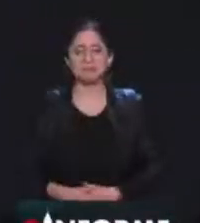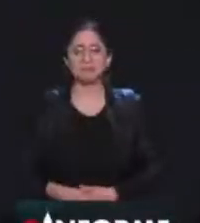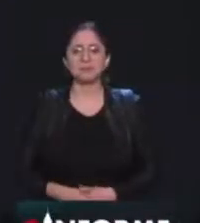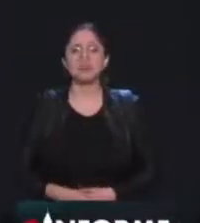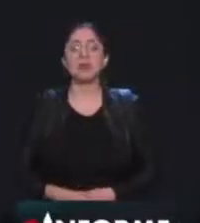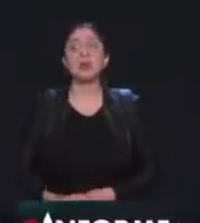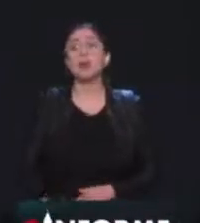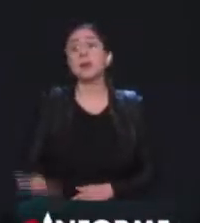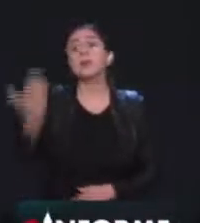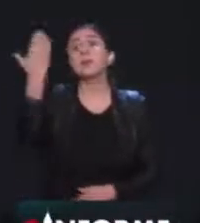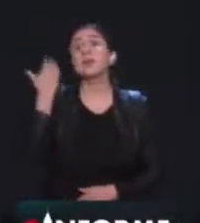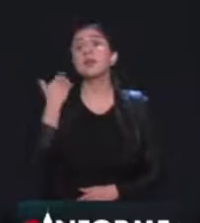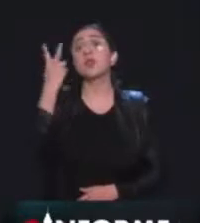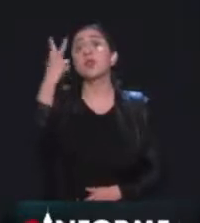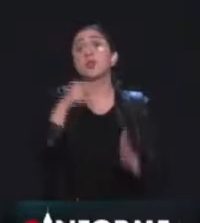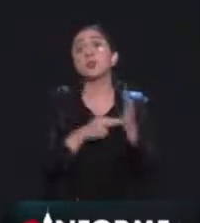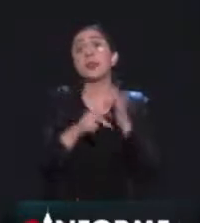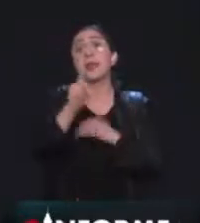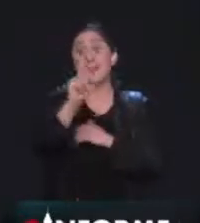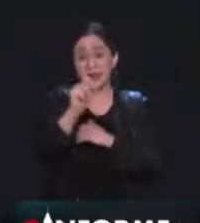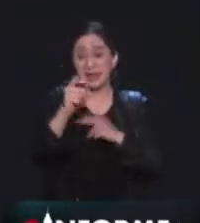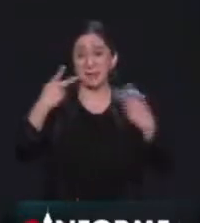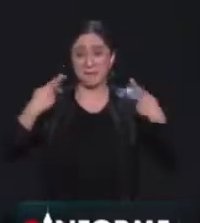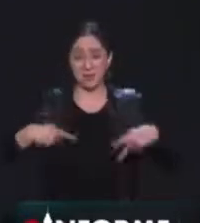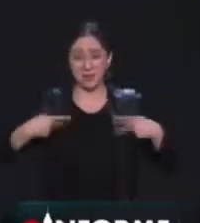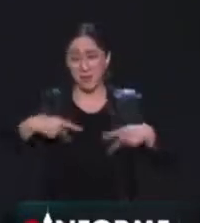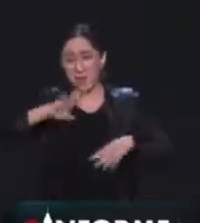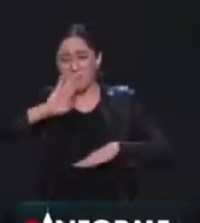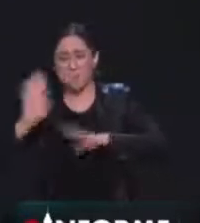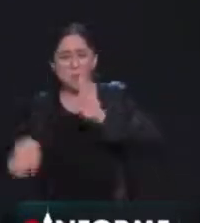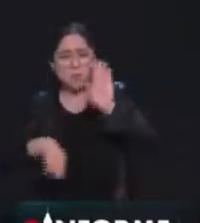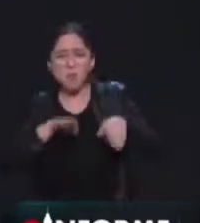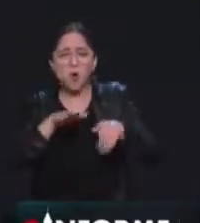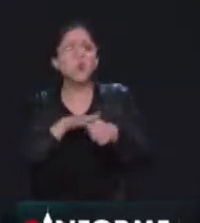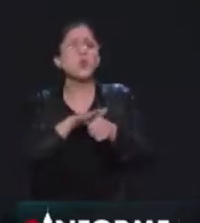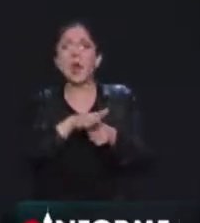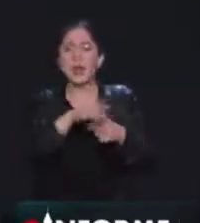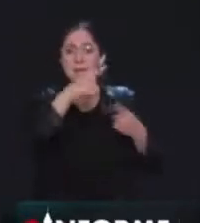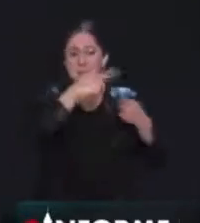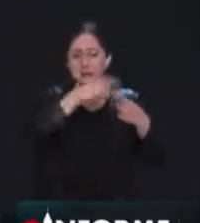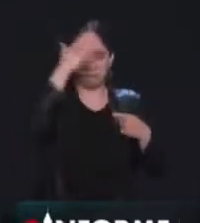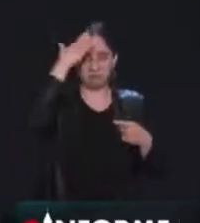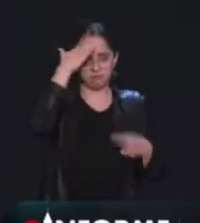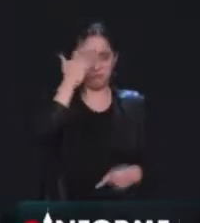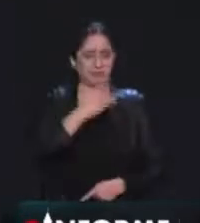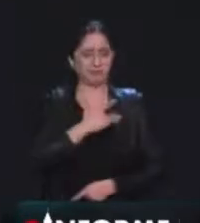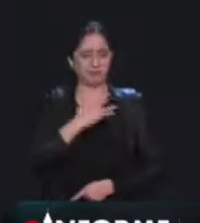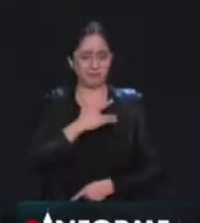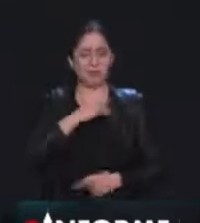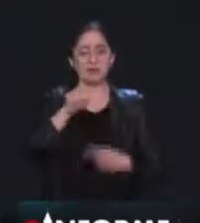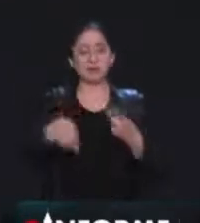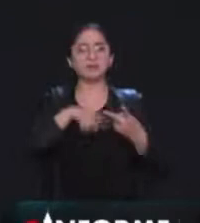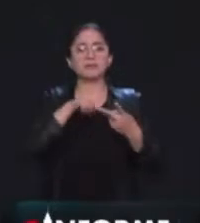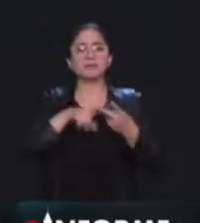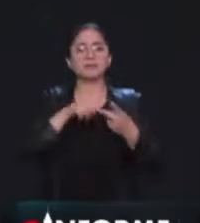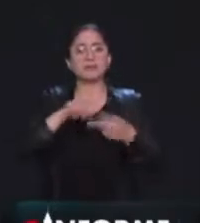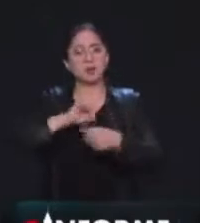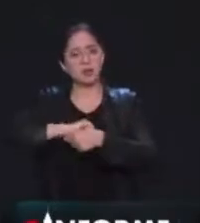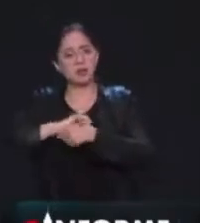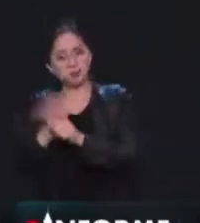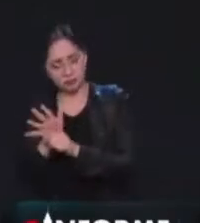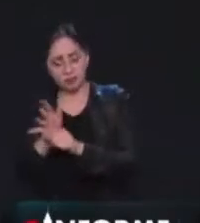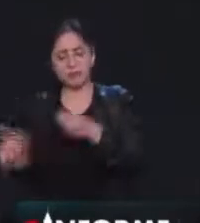En 2020, las tres principales causas de muerte en México fueron las enfermedades del corazón. En segundo lugar, la COVID-19, seguida de la